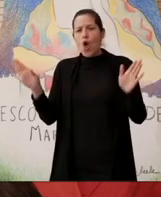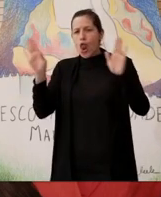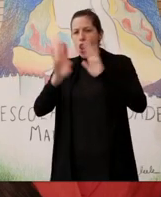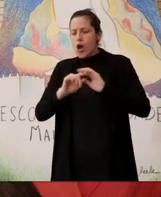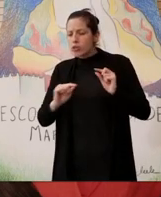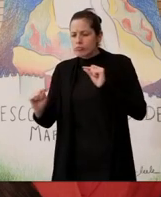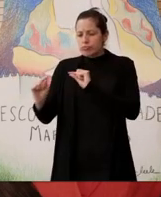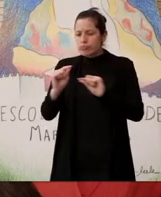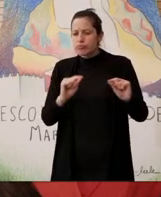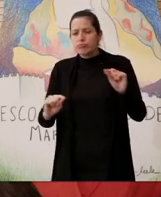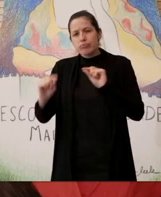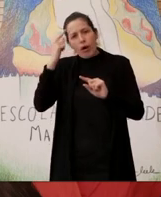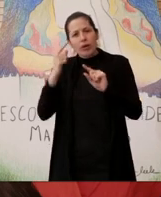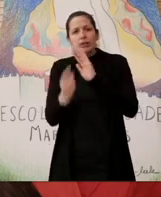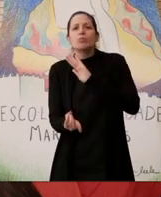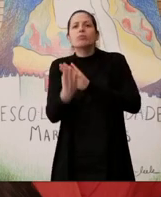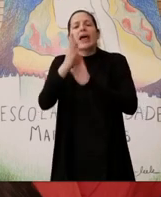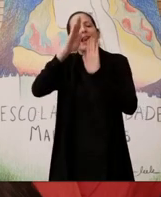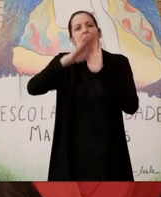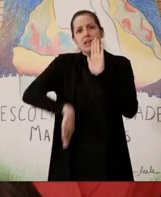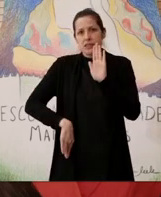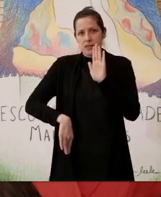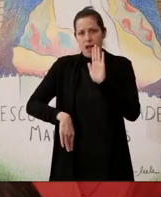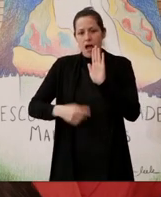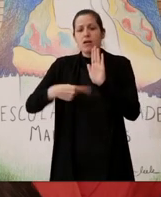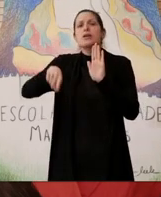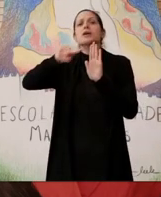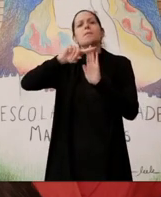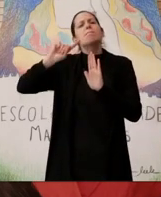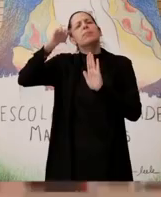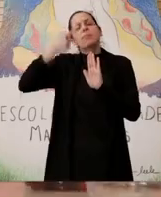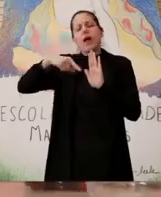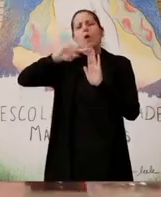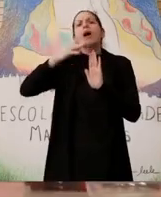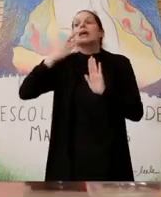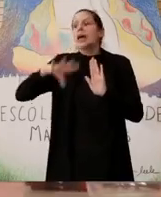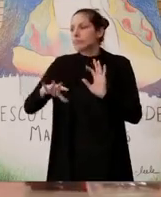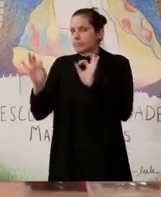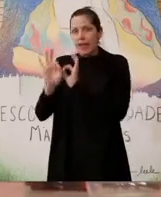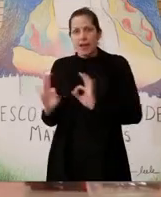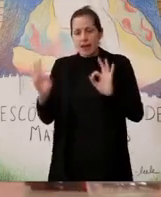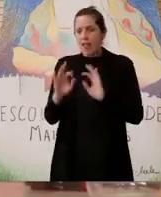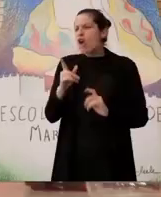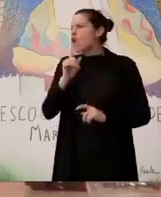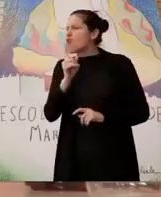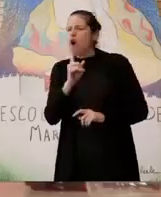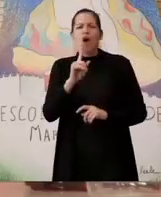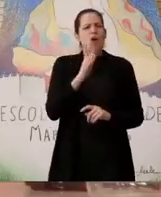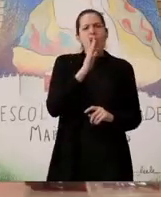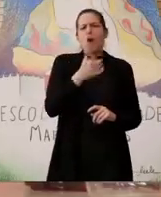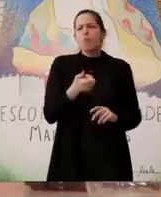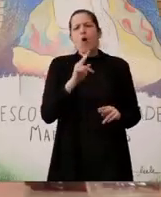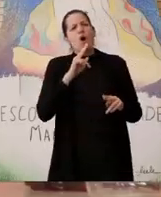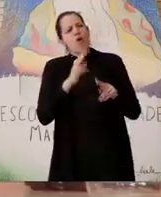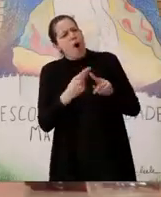la lista pero nadie quería ser el primero y nadie quería ser el primero pero vamos a ver no no porque es identificar si es mucho identificar